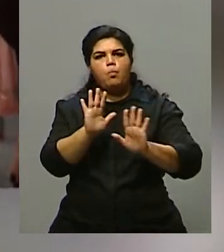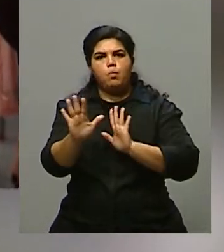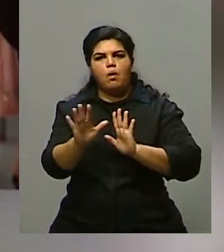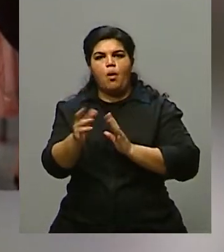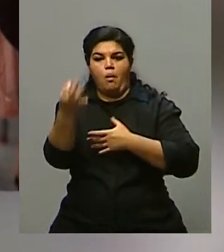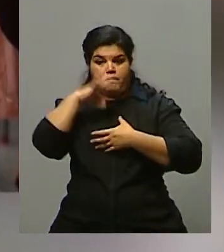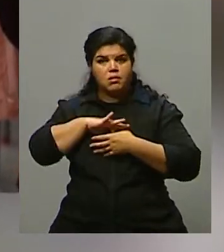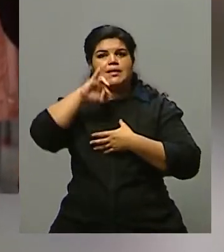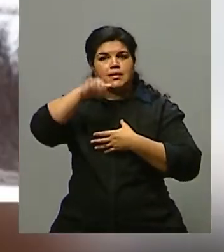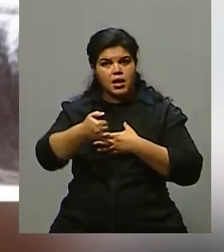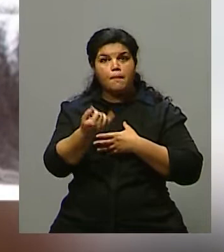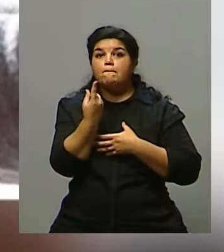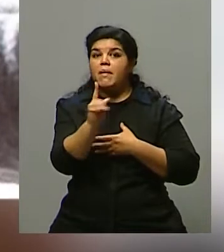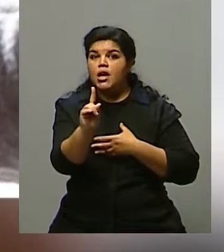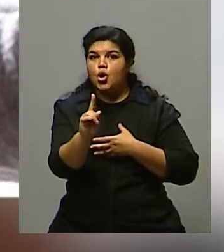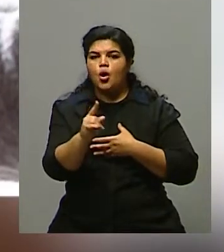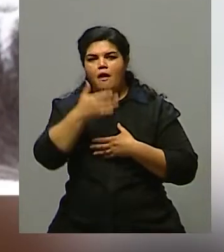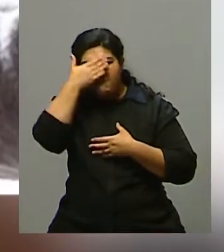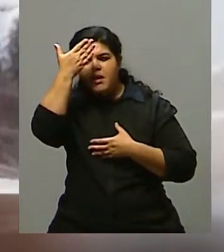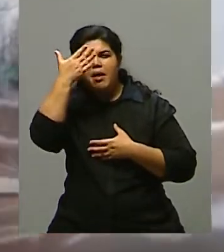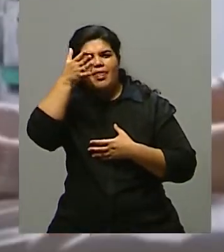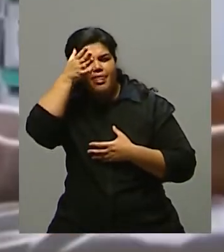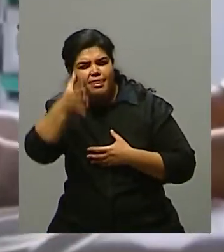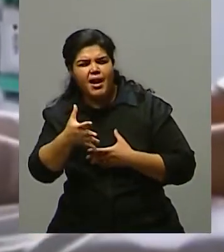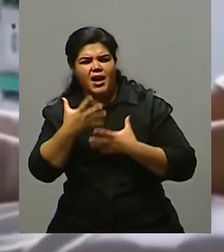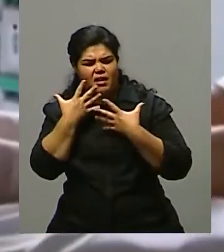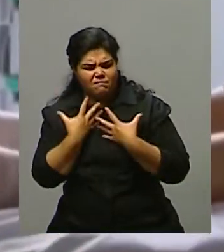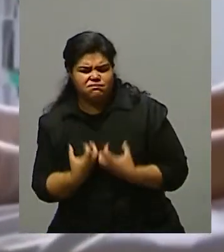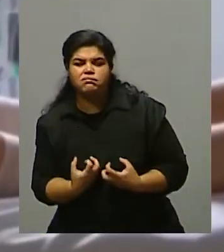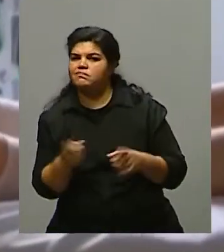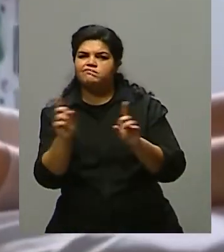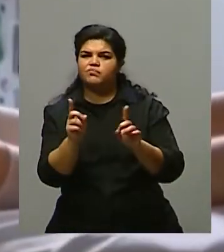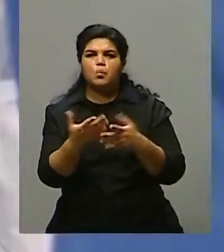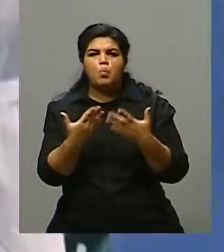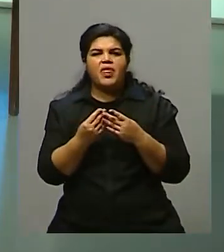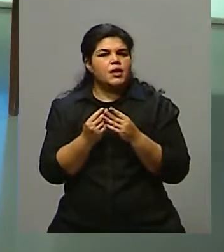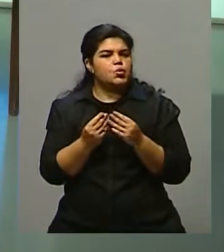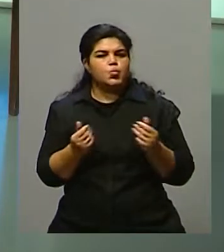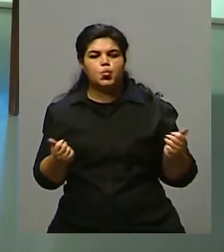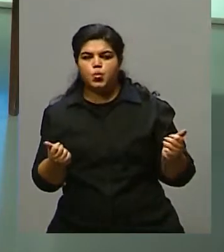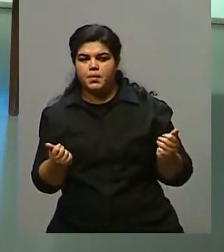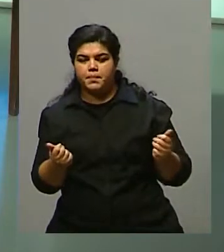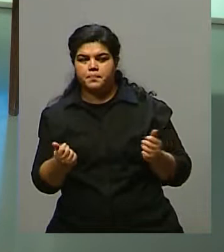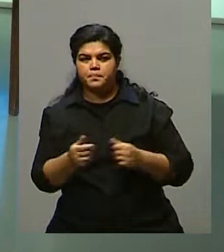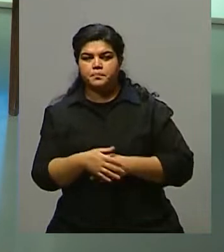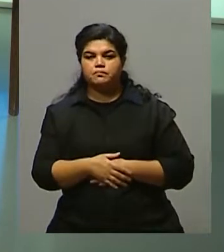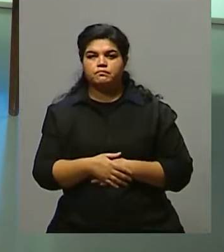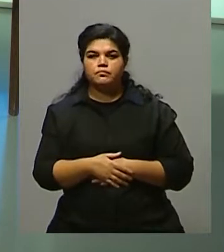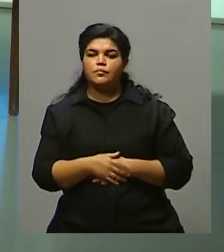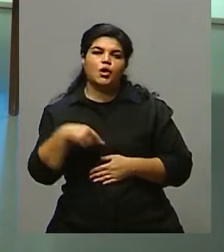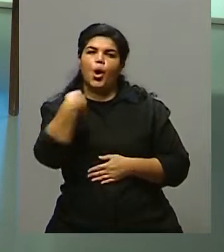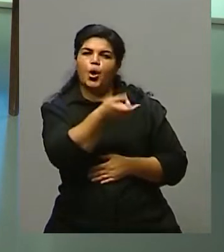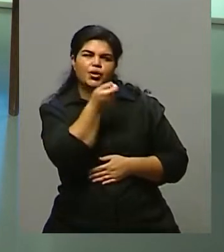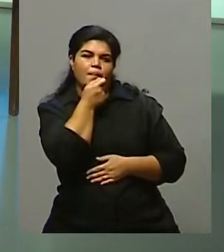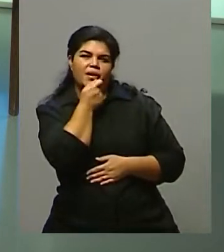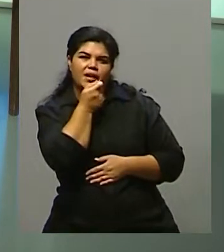la enfermedad en sí no está tan limitada por la vacuna como se vio con otras cepas, ¿sí?